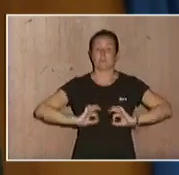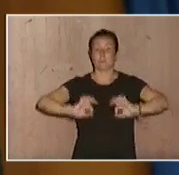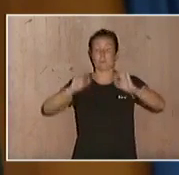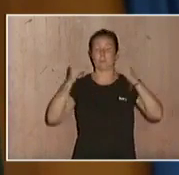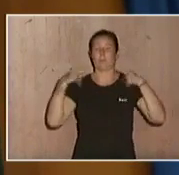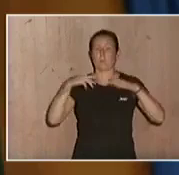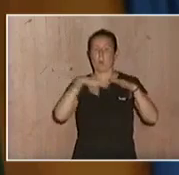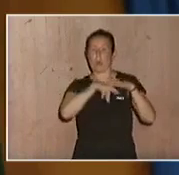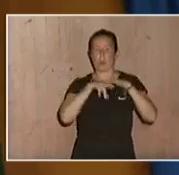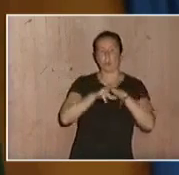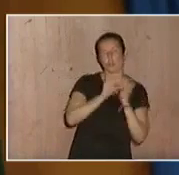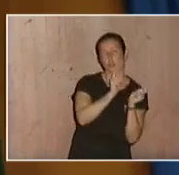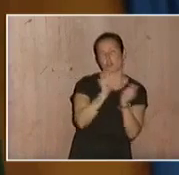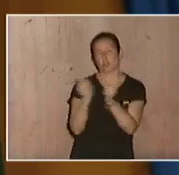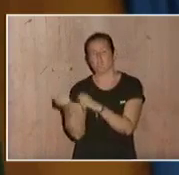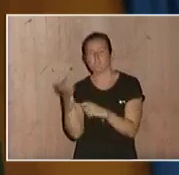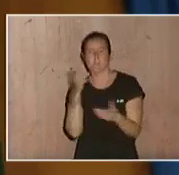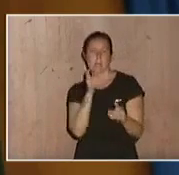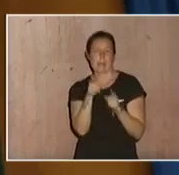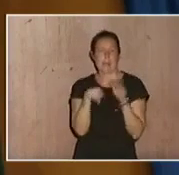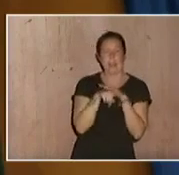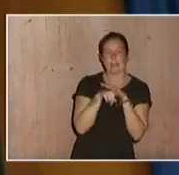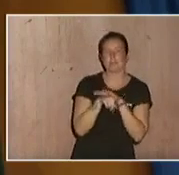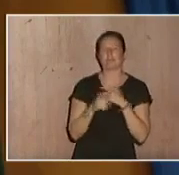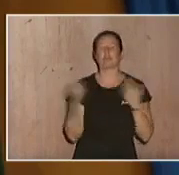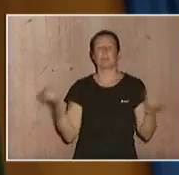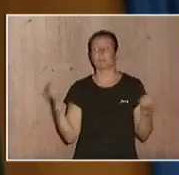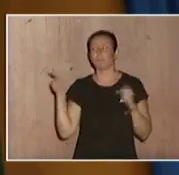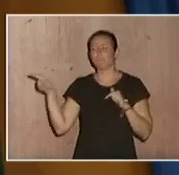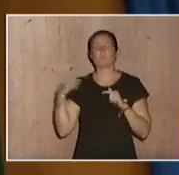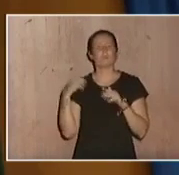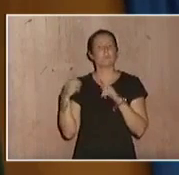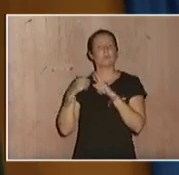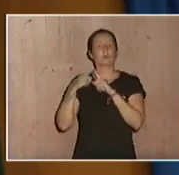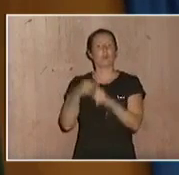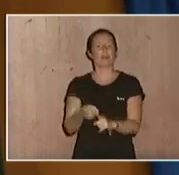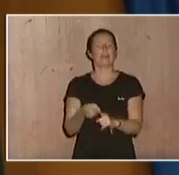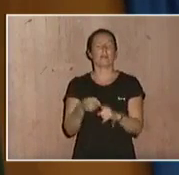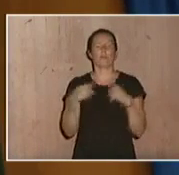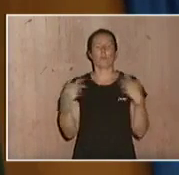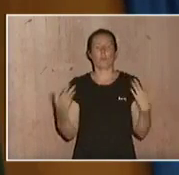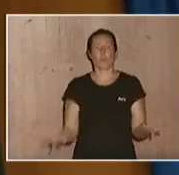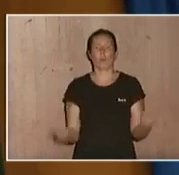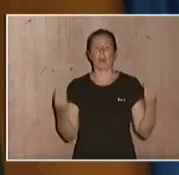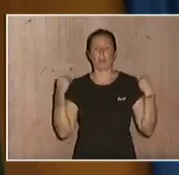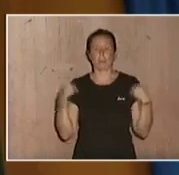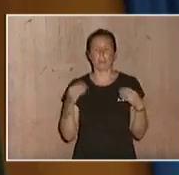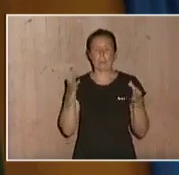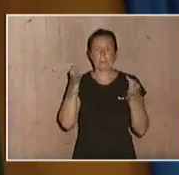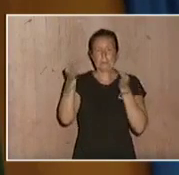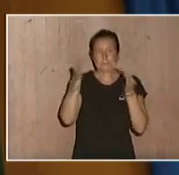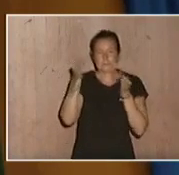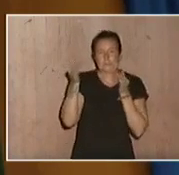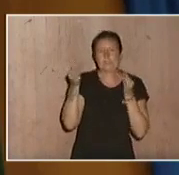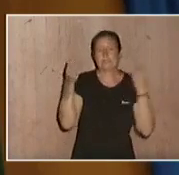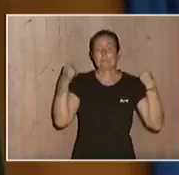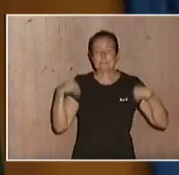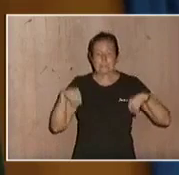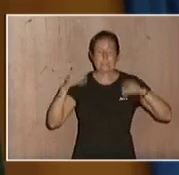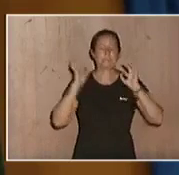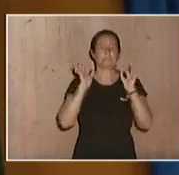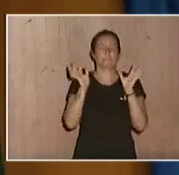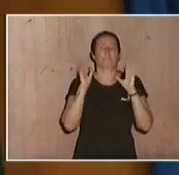de recursos. Su objetivo ha sido derivar rigurosamente, a partir de axiomas